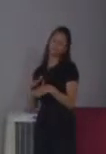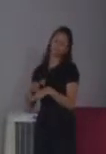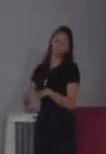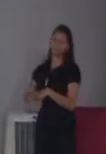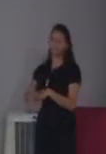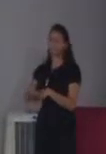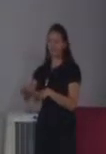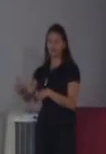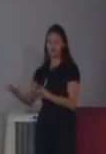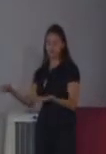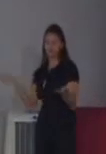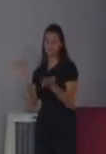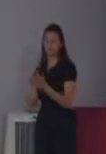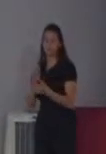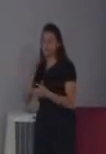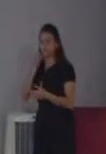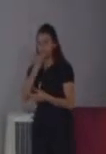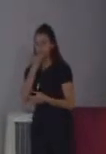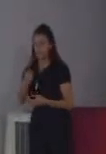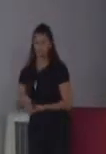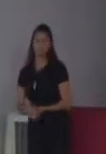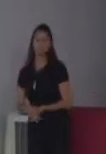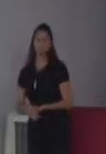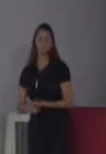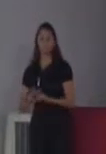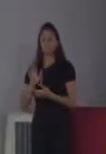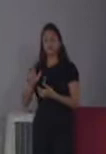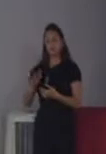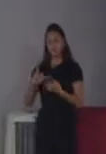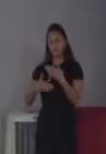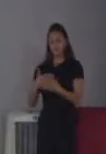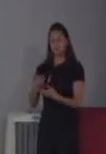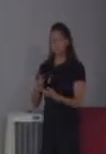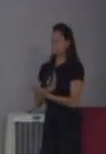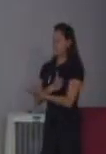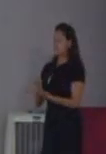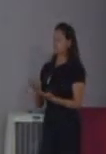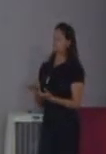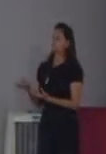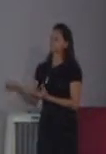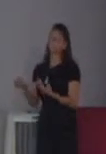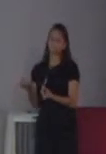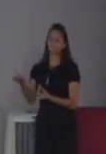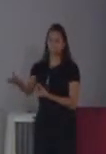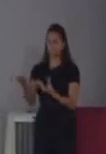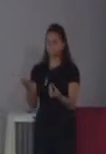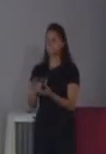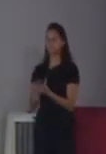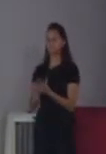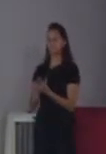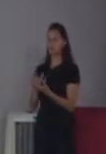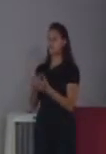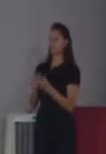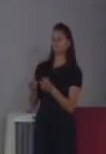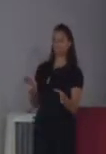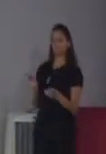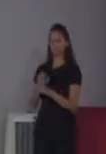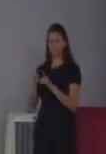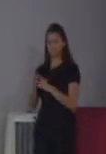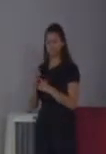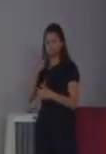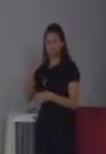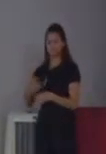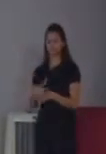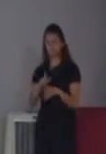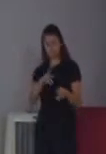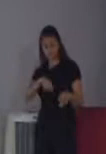sensaciones. Y es que, efectivamente, los procesos de segregación y exclusión social se dan mucho, con mucha más fuerza. La población con discapacidad